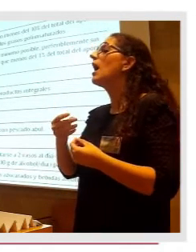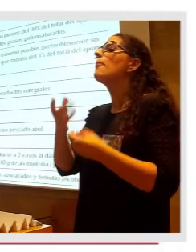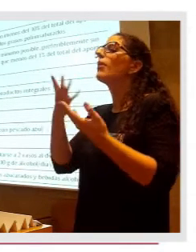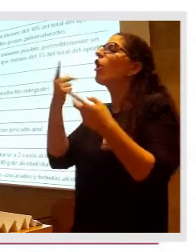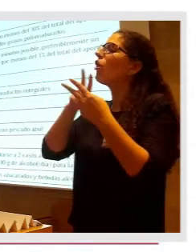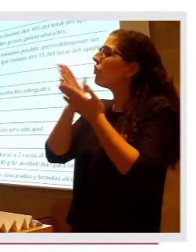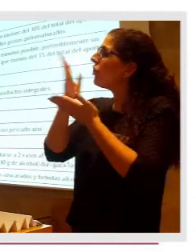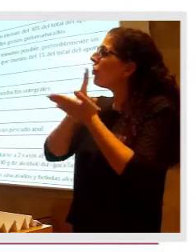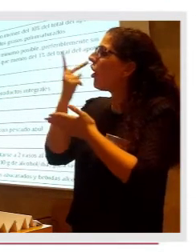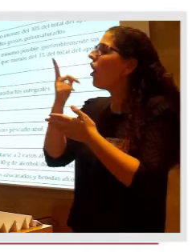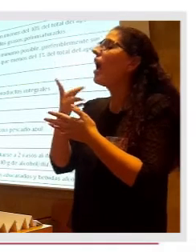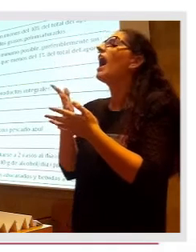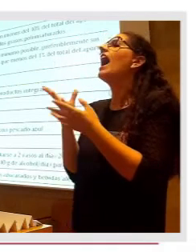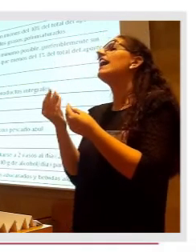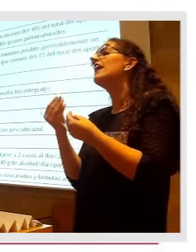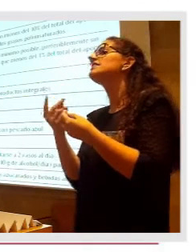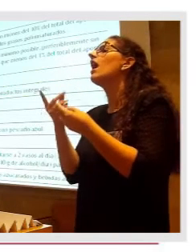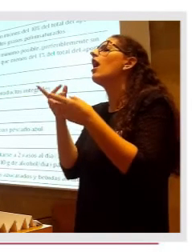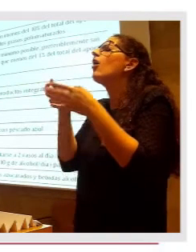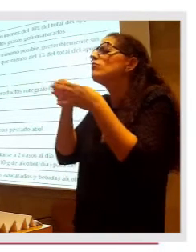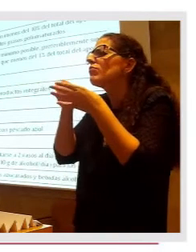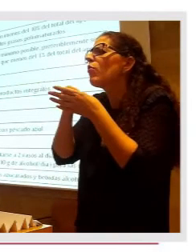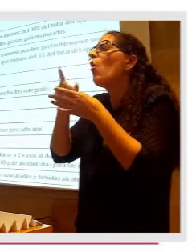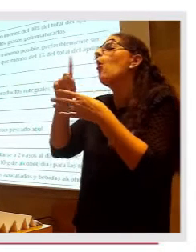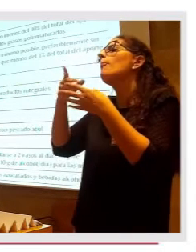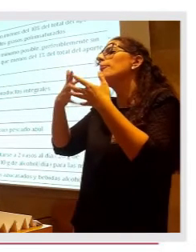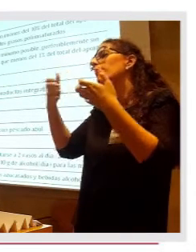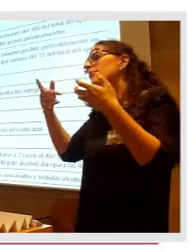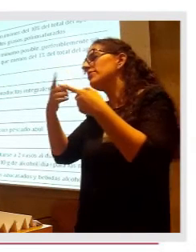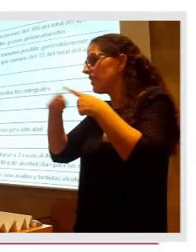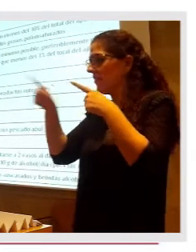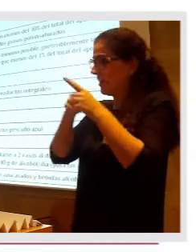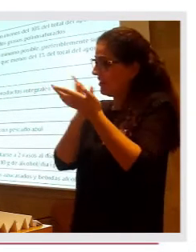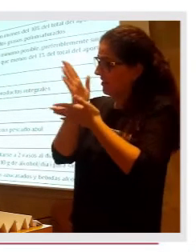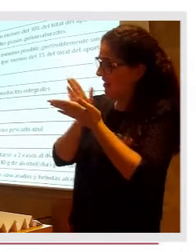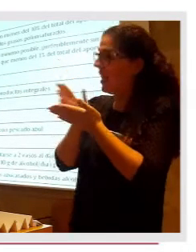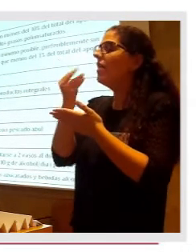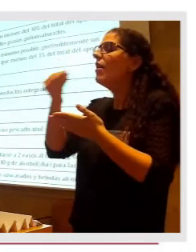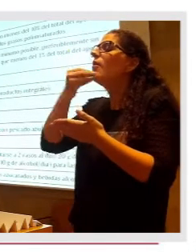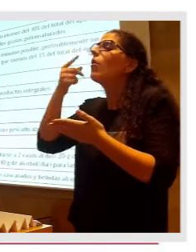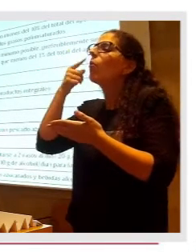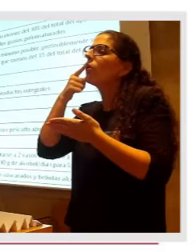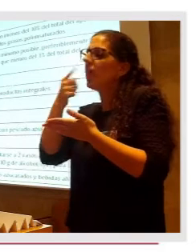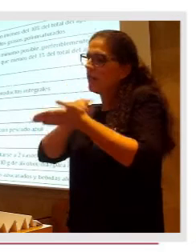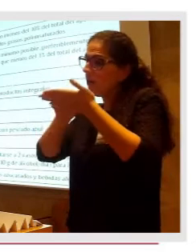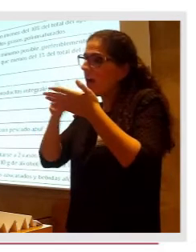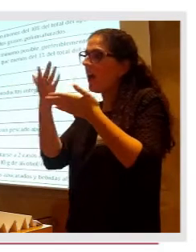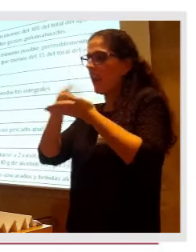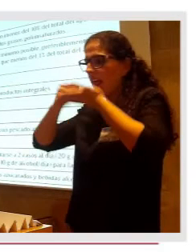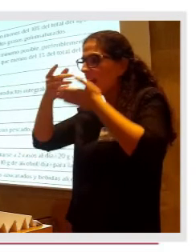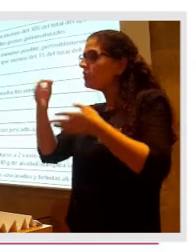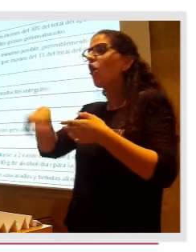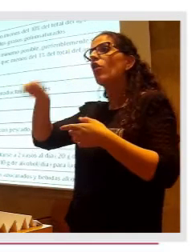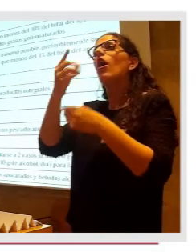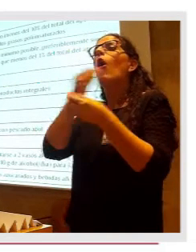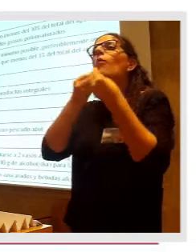nocivas y entonces, por tanto, ya nos recomiendan que deberían de aportar menos del 10% del total del aporte energético mediante la sustitución por